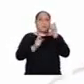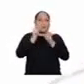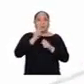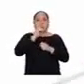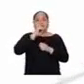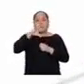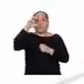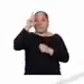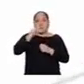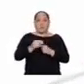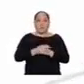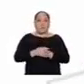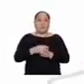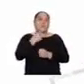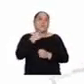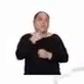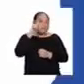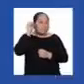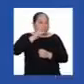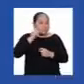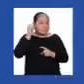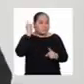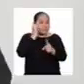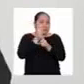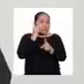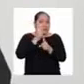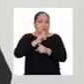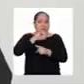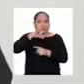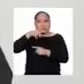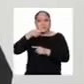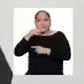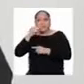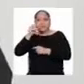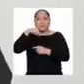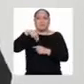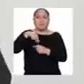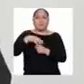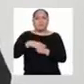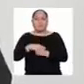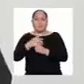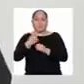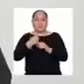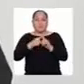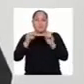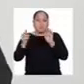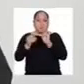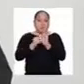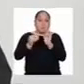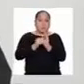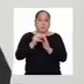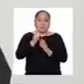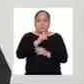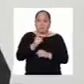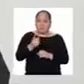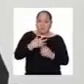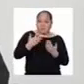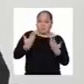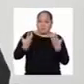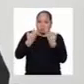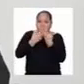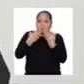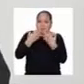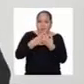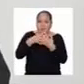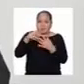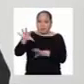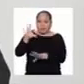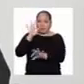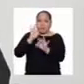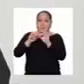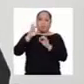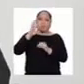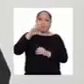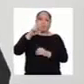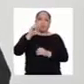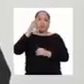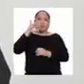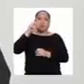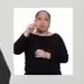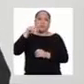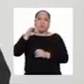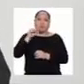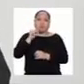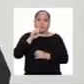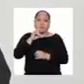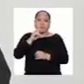no. Exacto, detective John, pero debo agregar que no tiene mucho sentido hallar la frecuencia